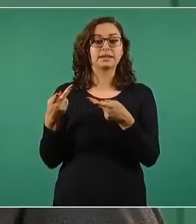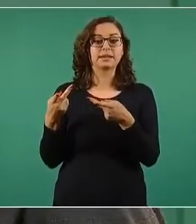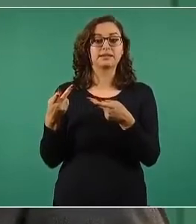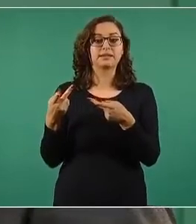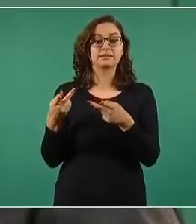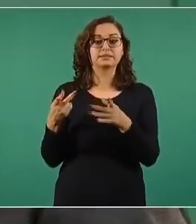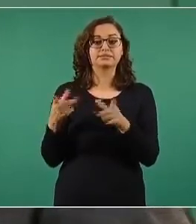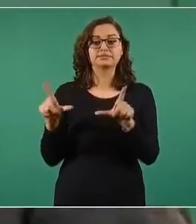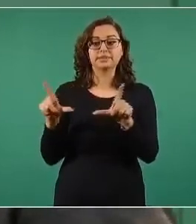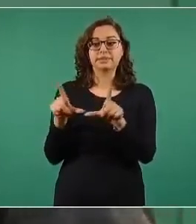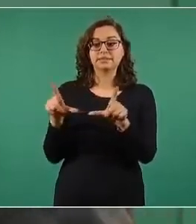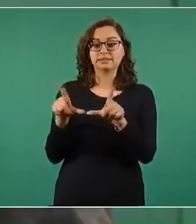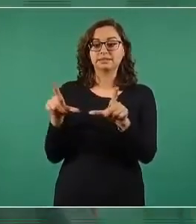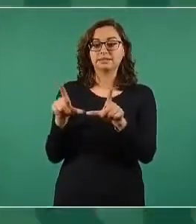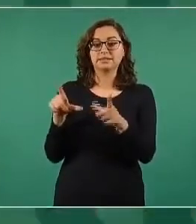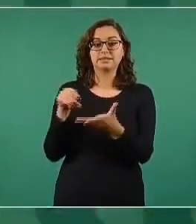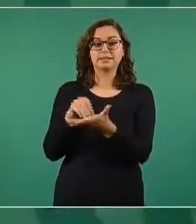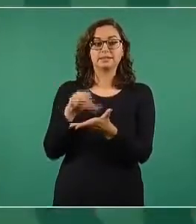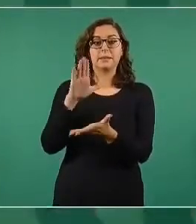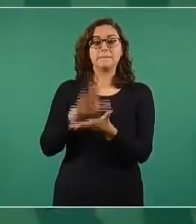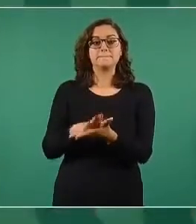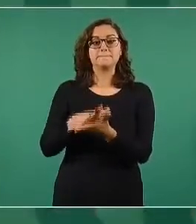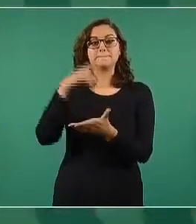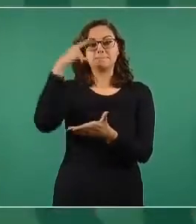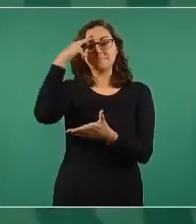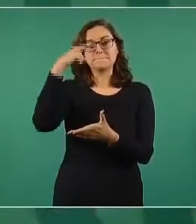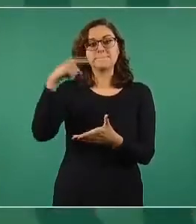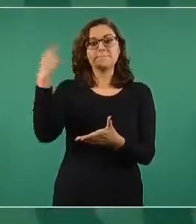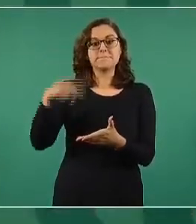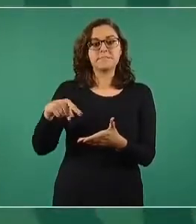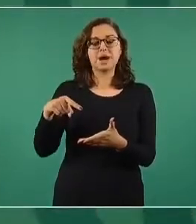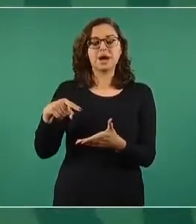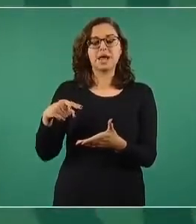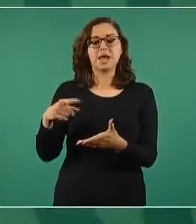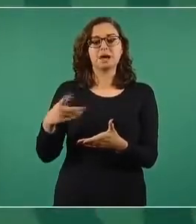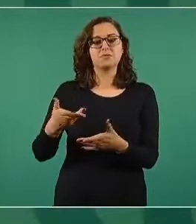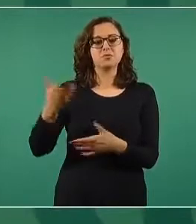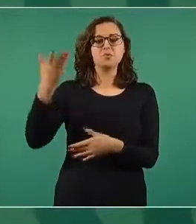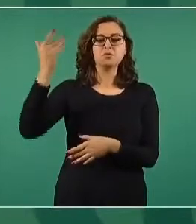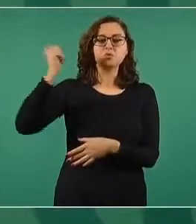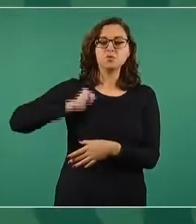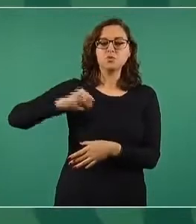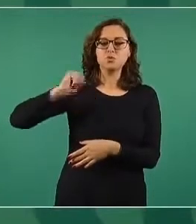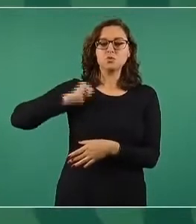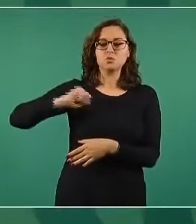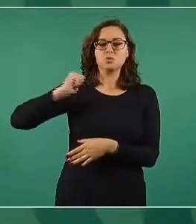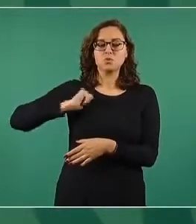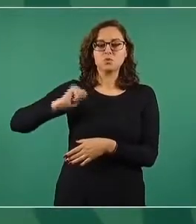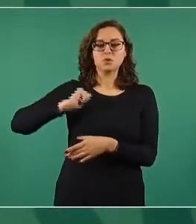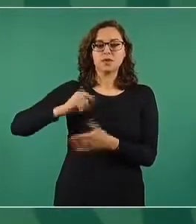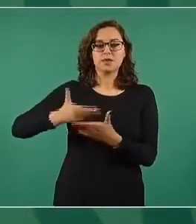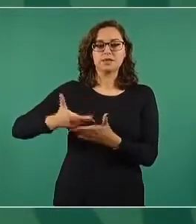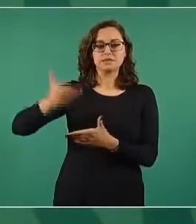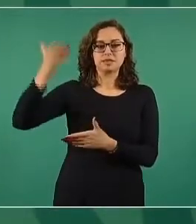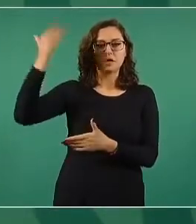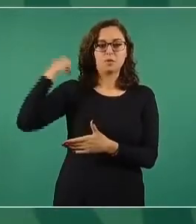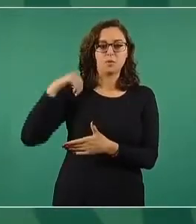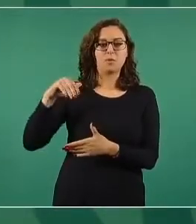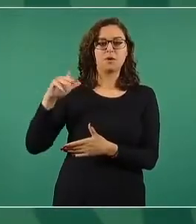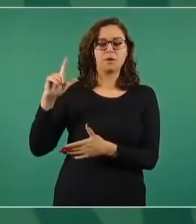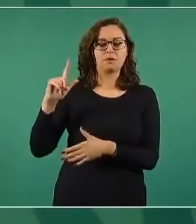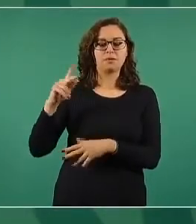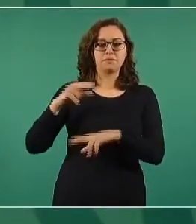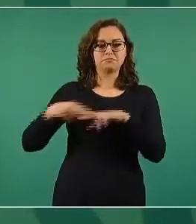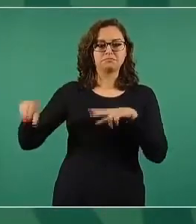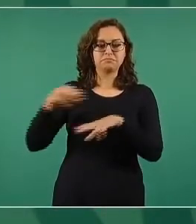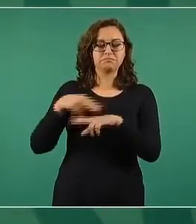o registros para braceros en el tiempo en que se extendían